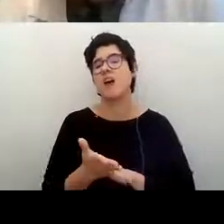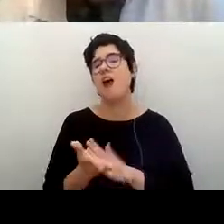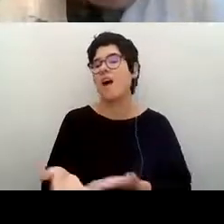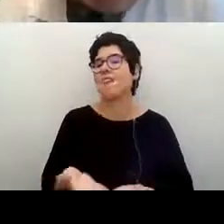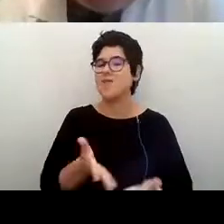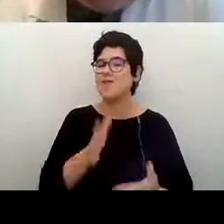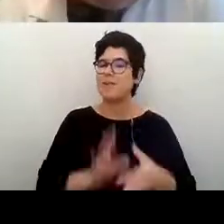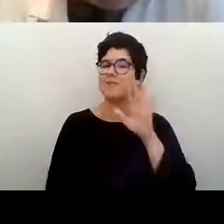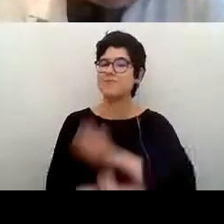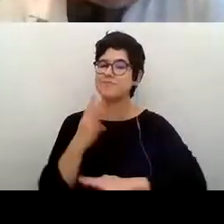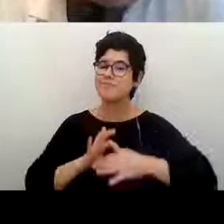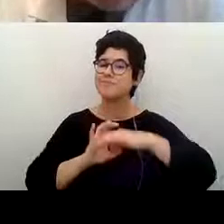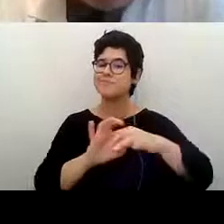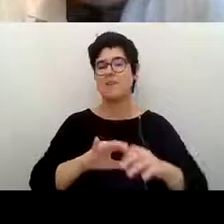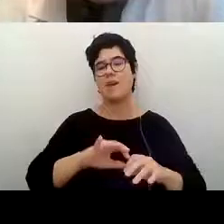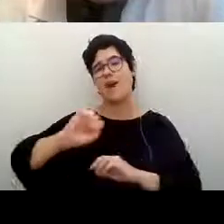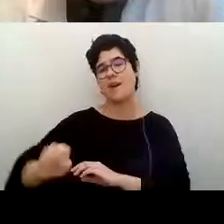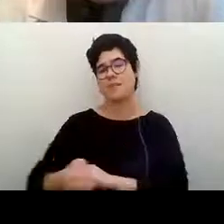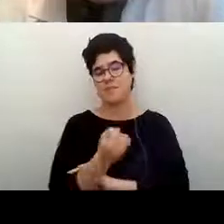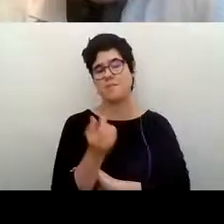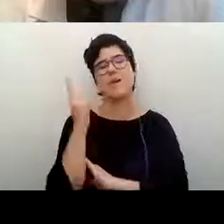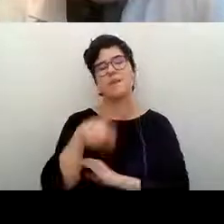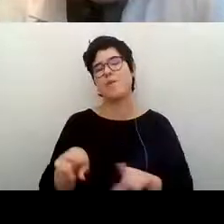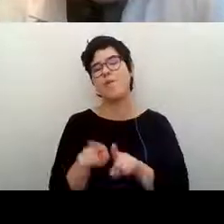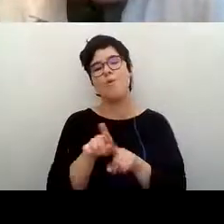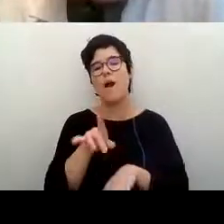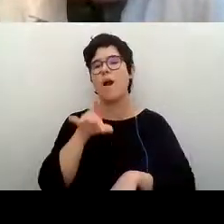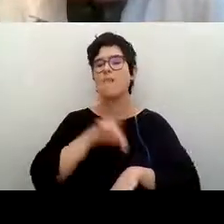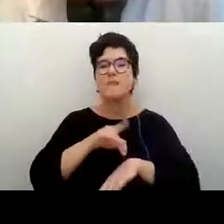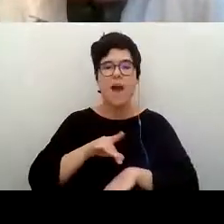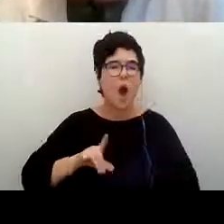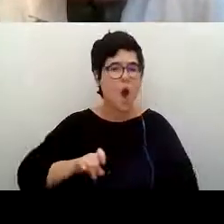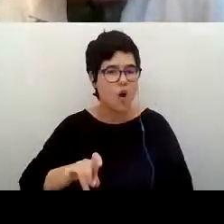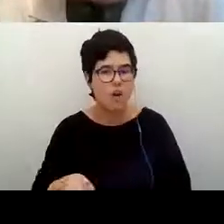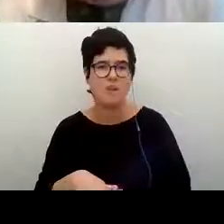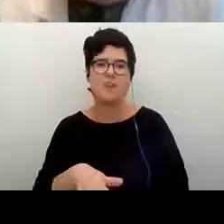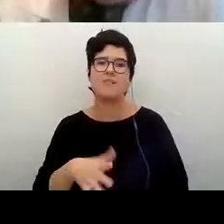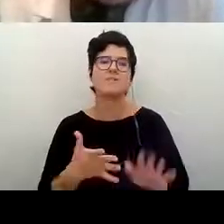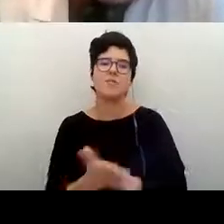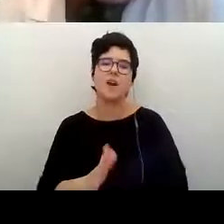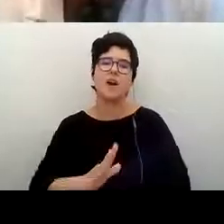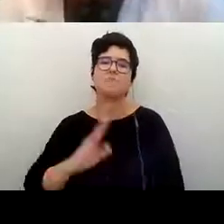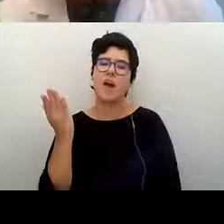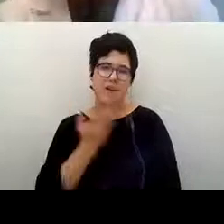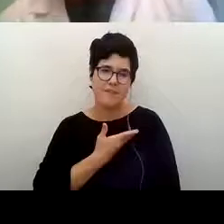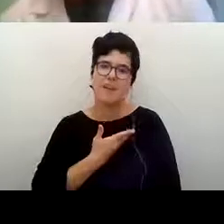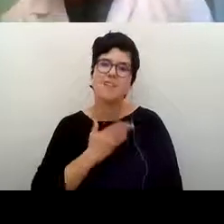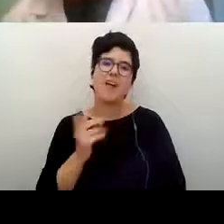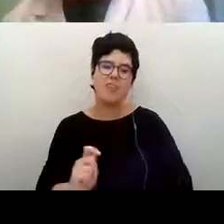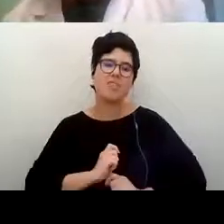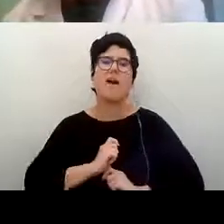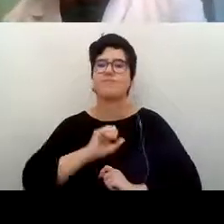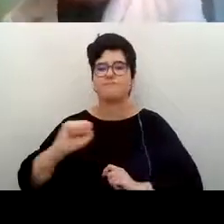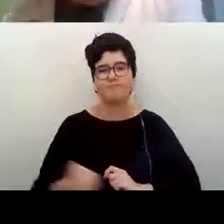astenia, y evidentemente las enfermedades oncológicas, ¿no? Cualquier tumor acaba agotando también las energías de la persona.